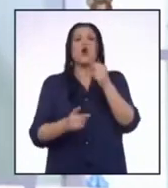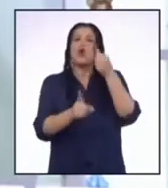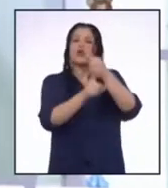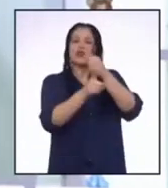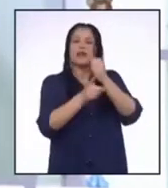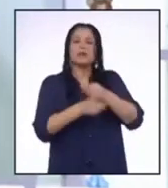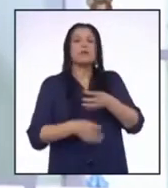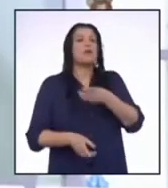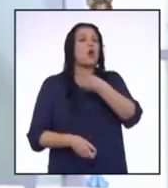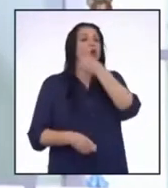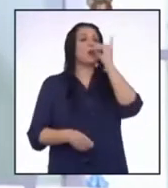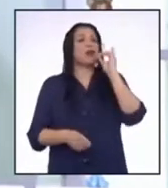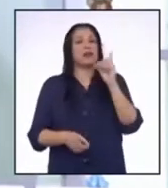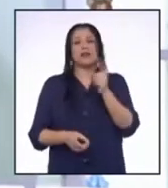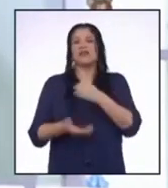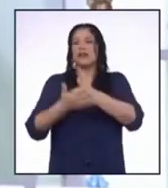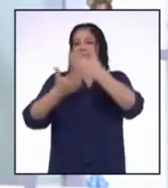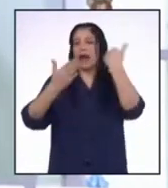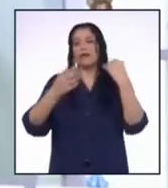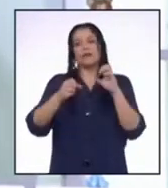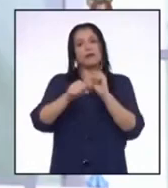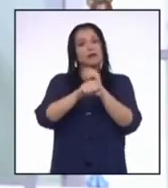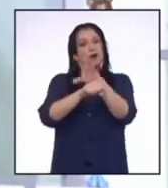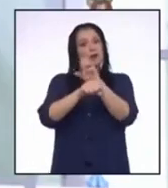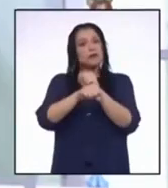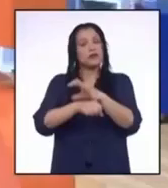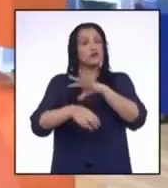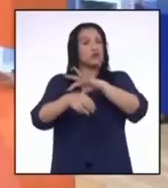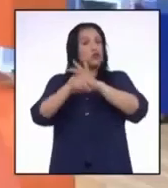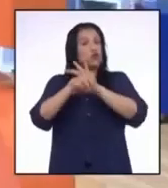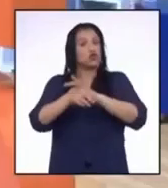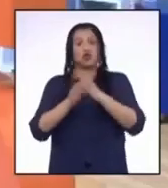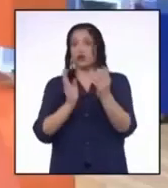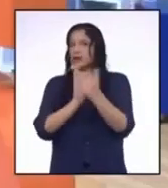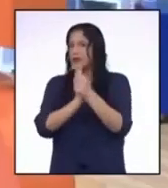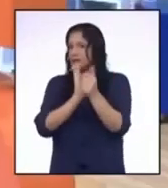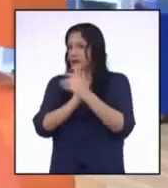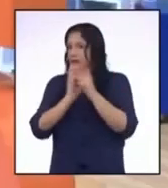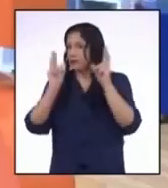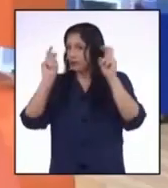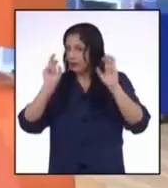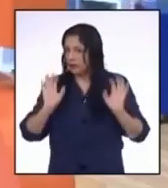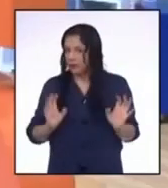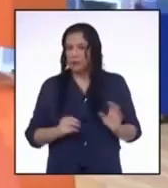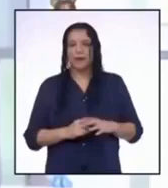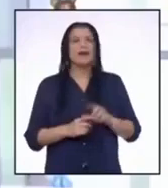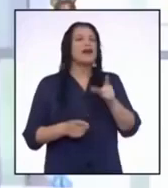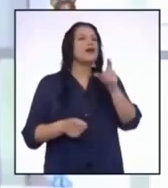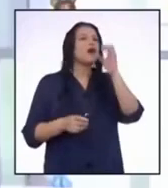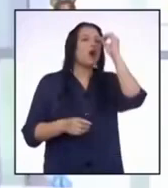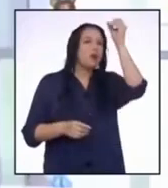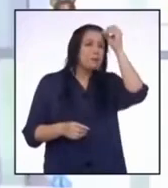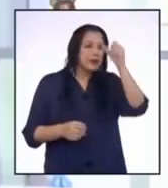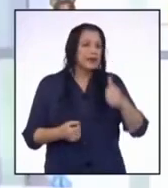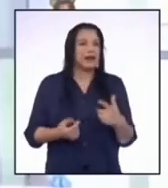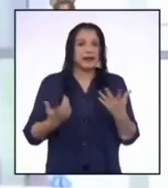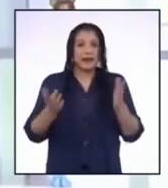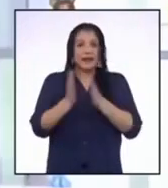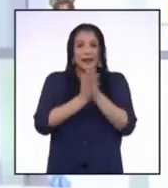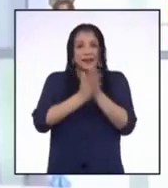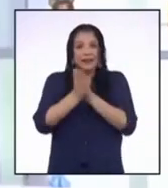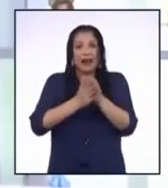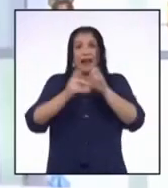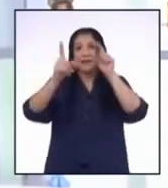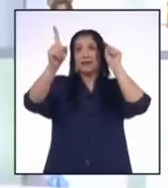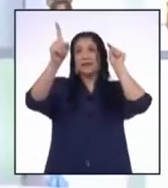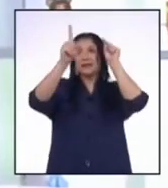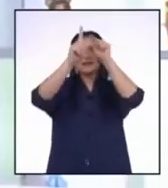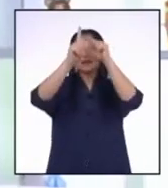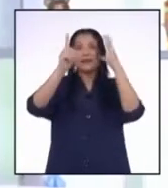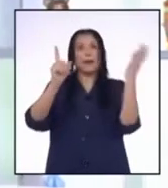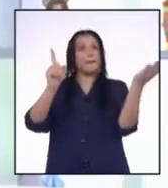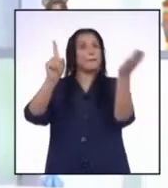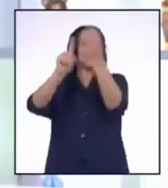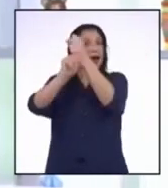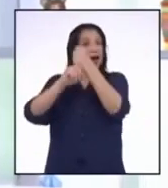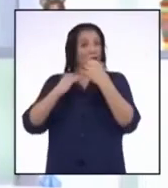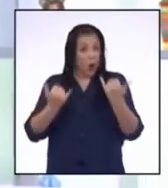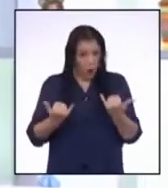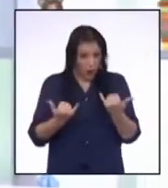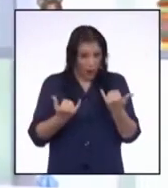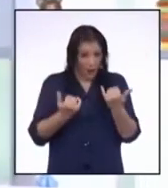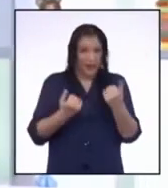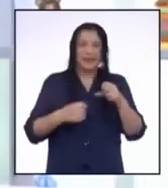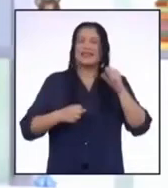dieta sin la recomendación de un profesional de la salud. ¿Y qué opinan, chicas y chicos? ¿Hemos logrado cumplir con nuestro propósito el día de